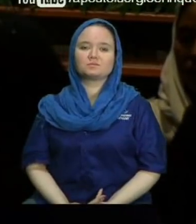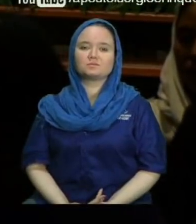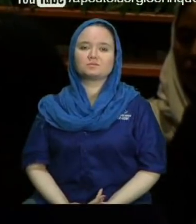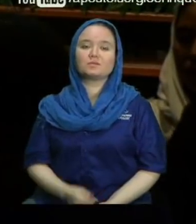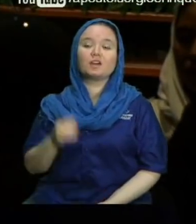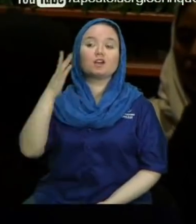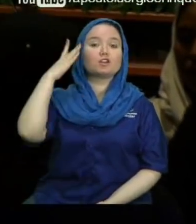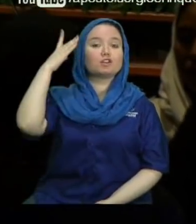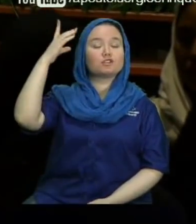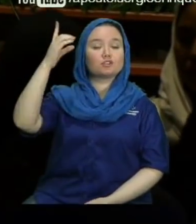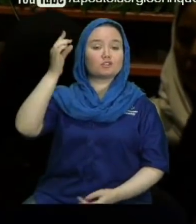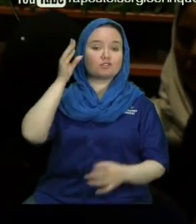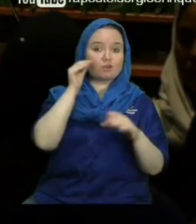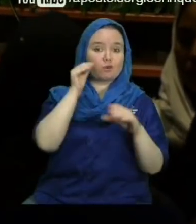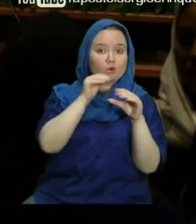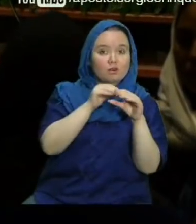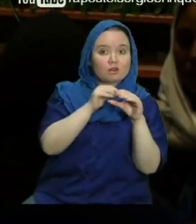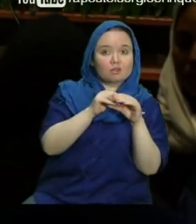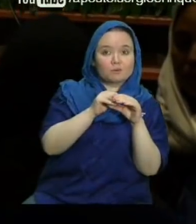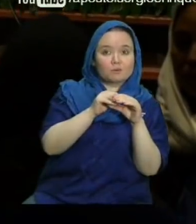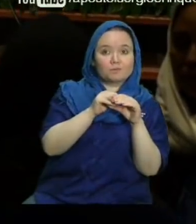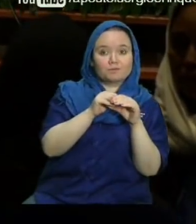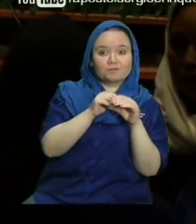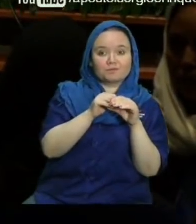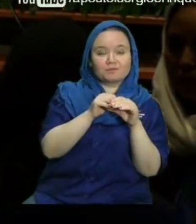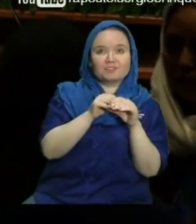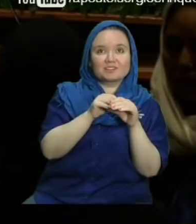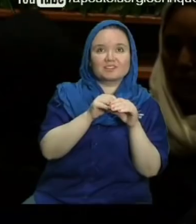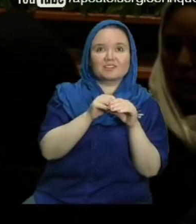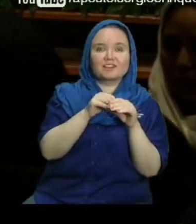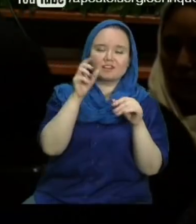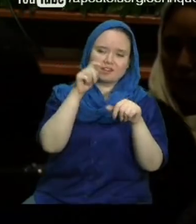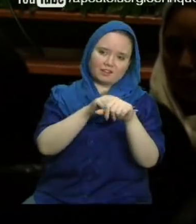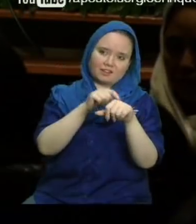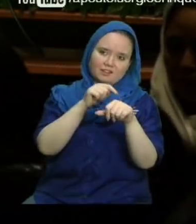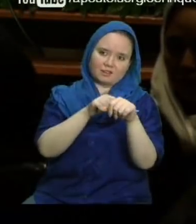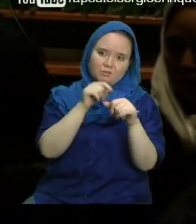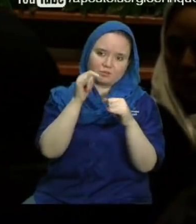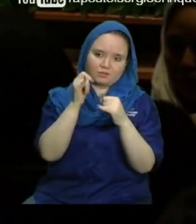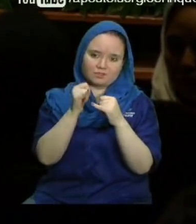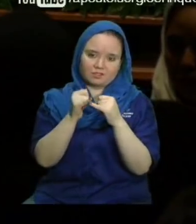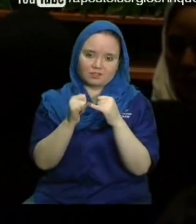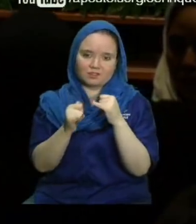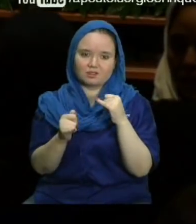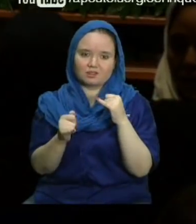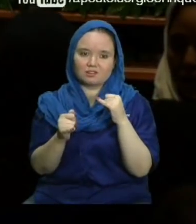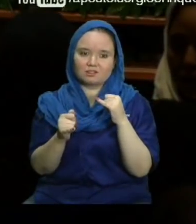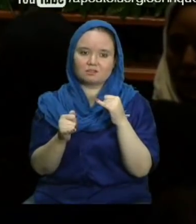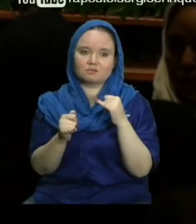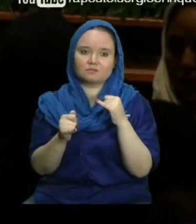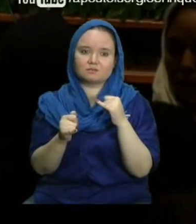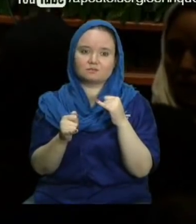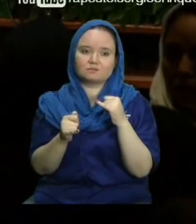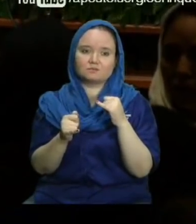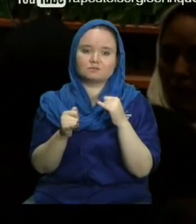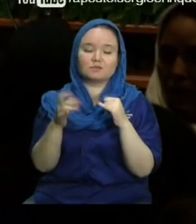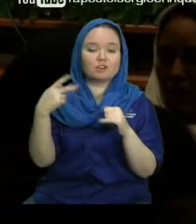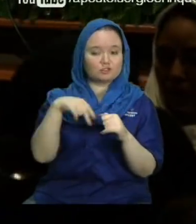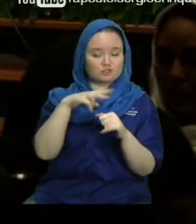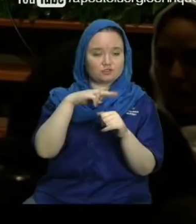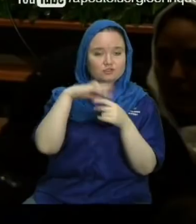Dios los retuvo para que en los últimos tiempos, en los últimos, últimos tiempos,